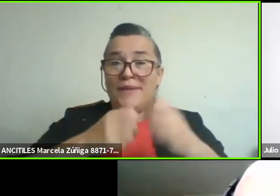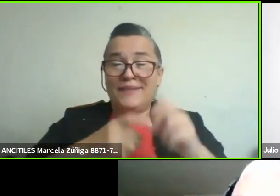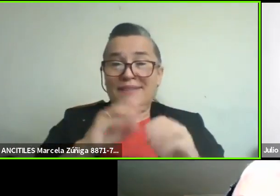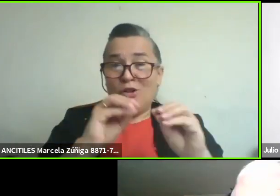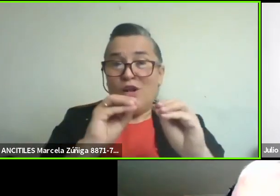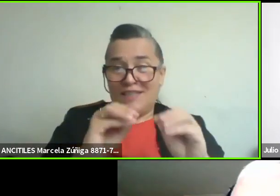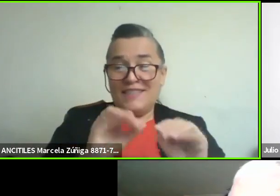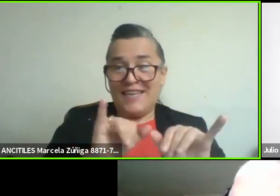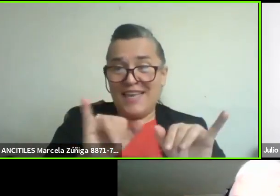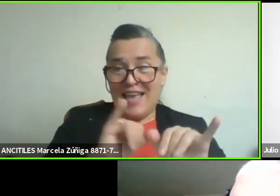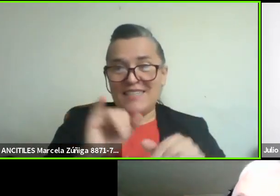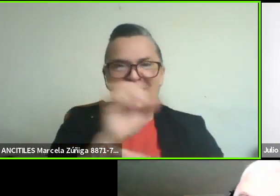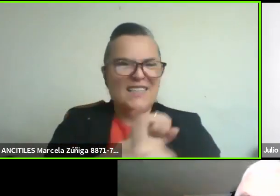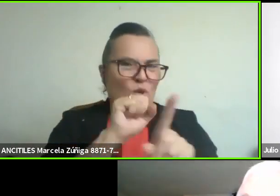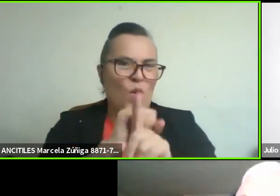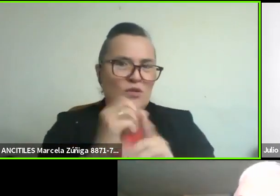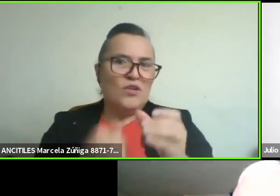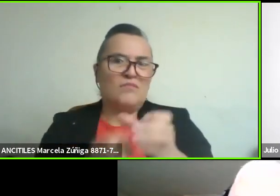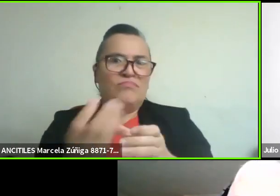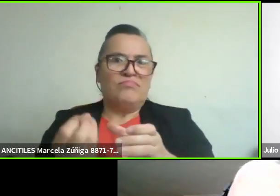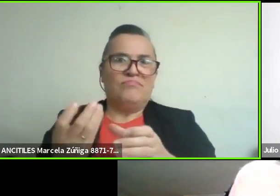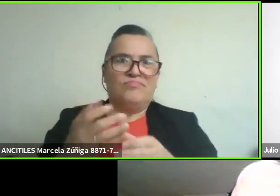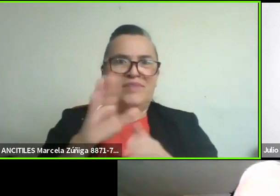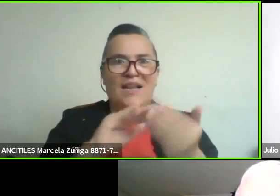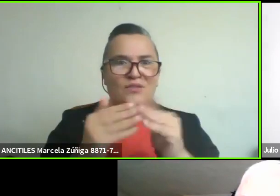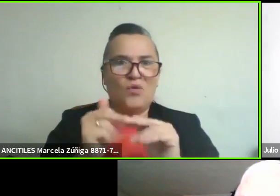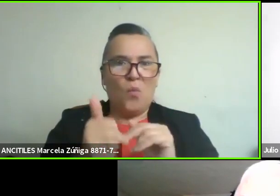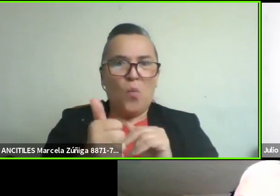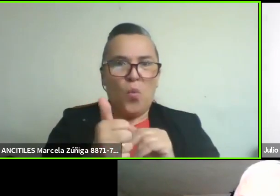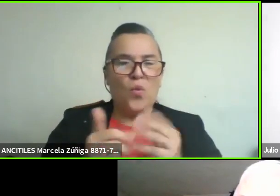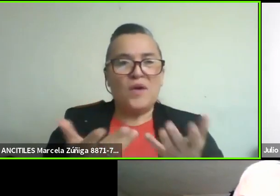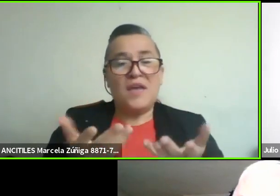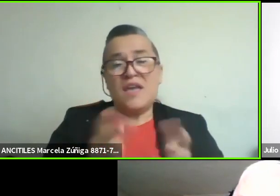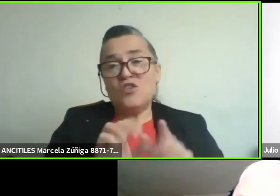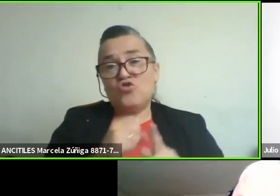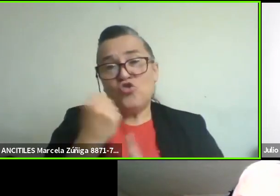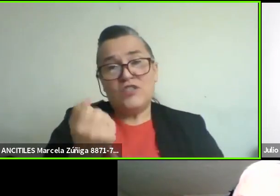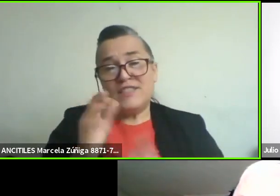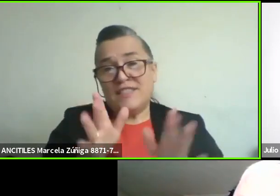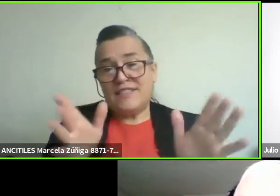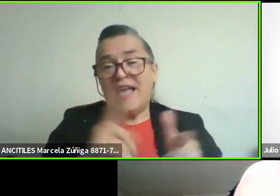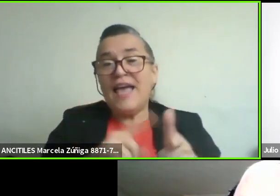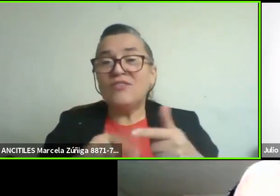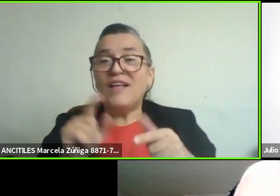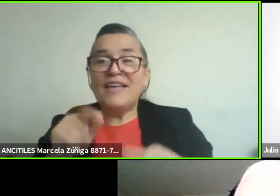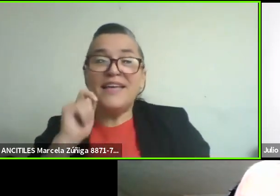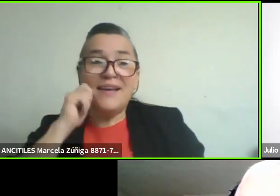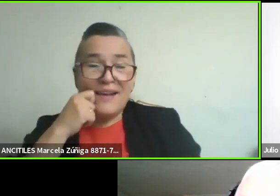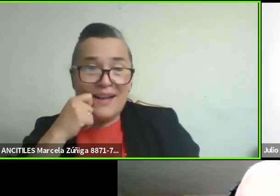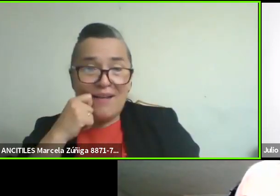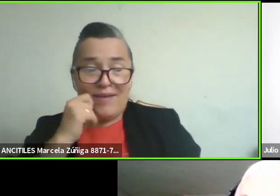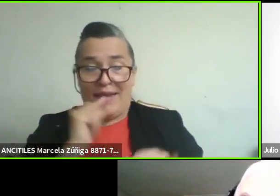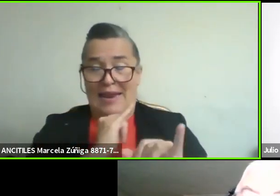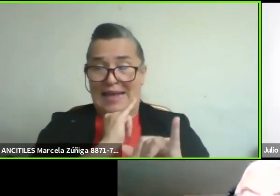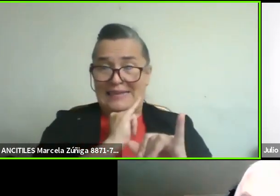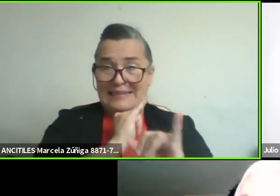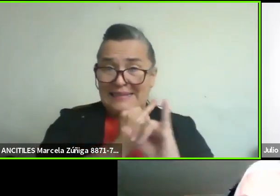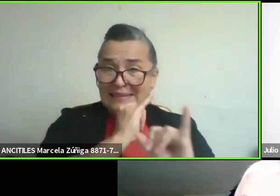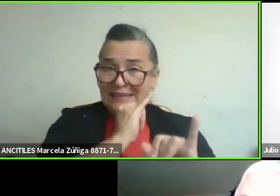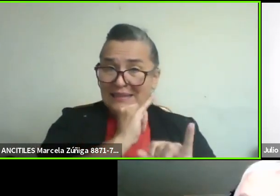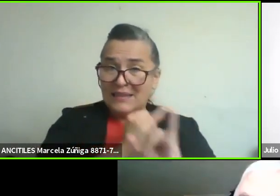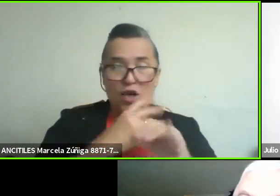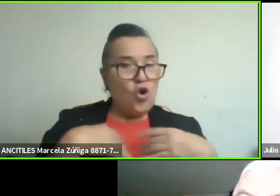sobre sobre situaciones que se dan en las comunidades y en la sociedad en general entonces aquí lo clave es que las instituciones no